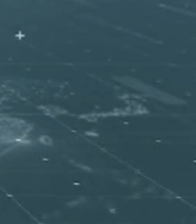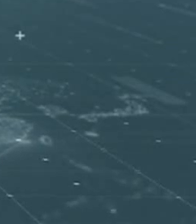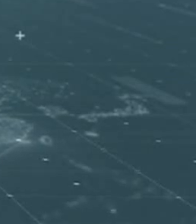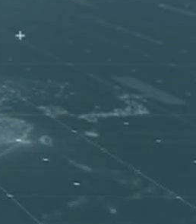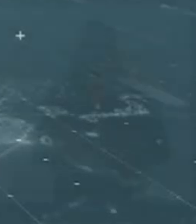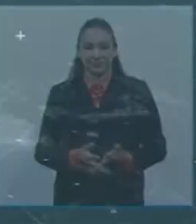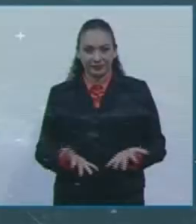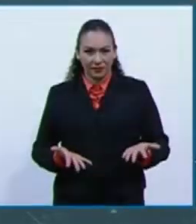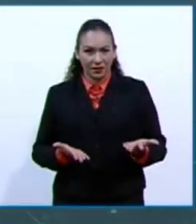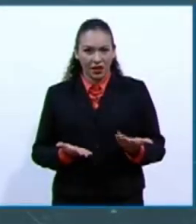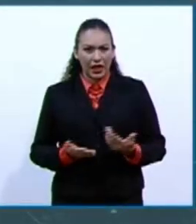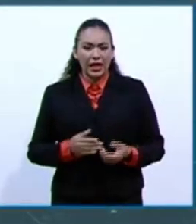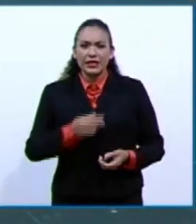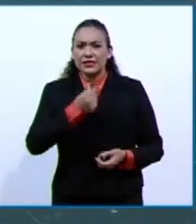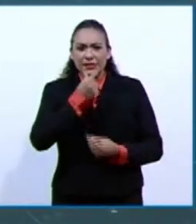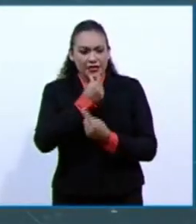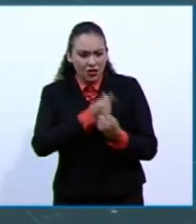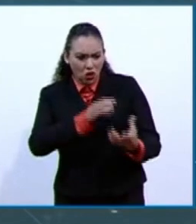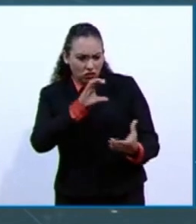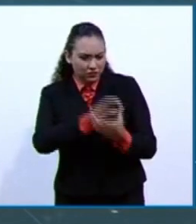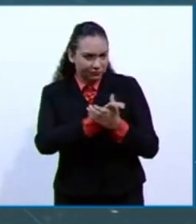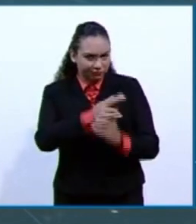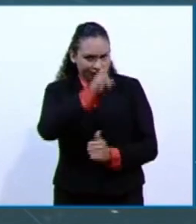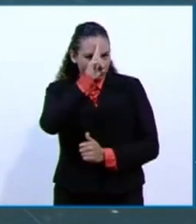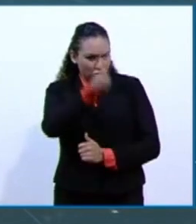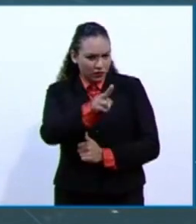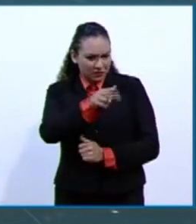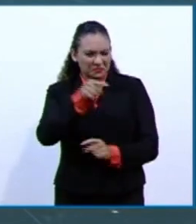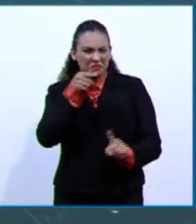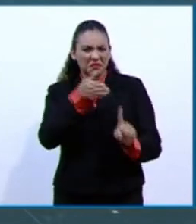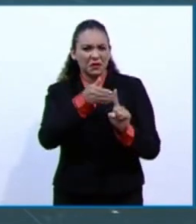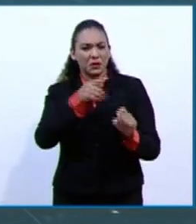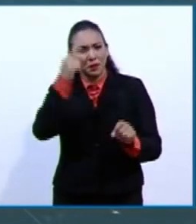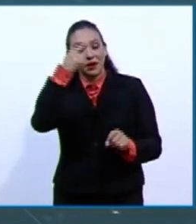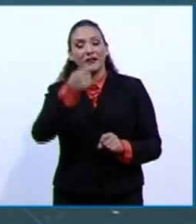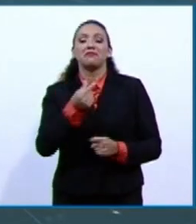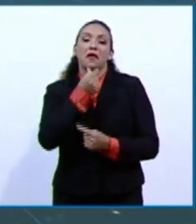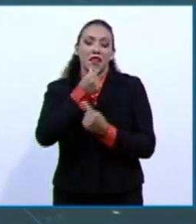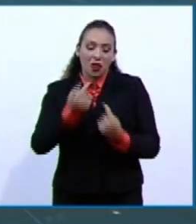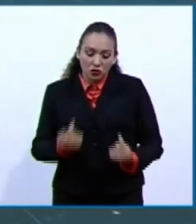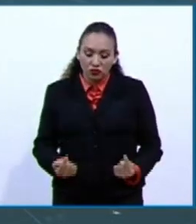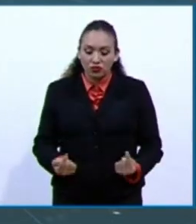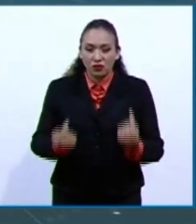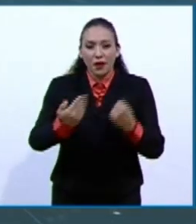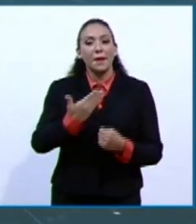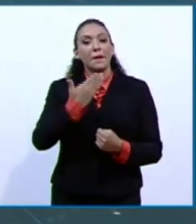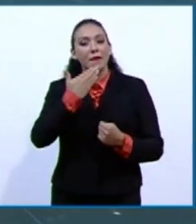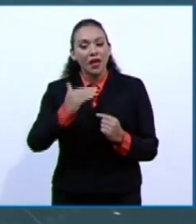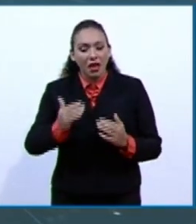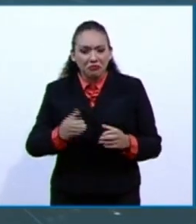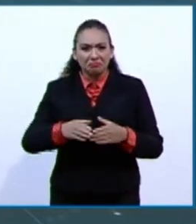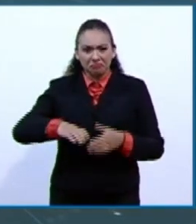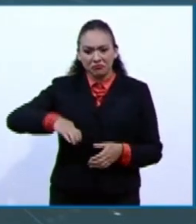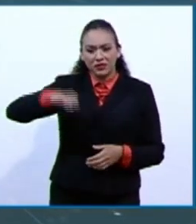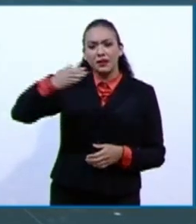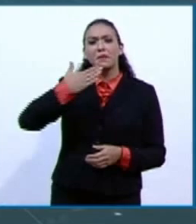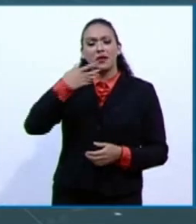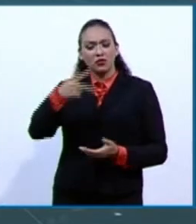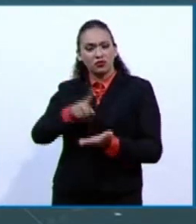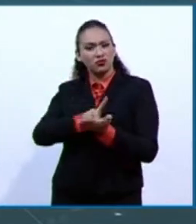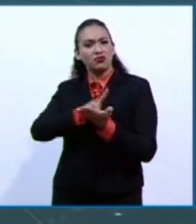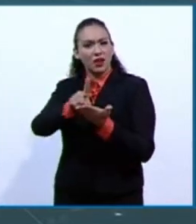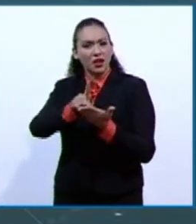La prohibición total del matrimonio infantil busca garantizar que infantes y adolescentes ejerzan de manera plena sus